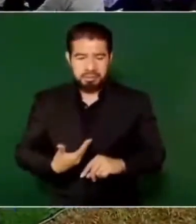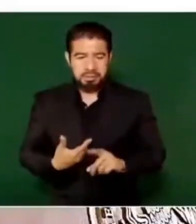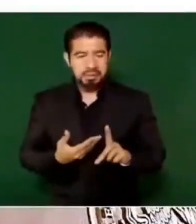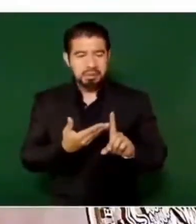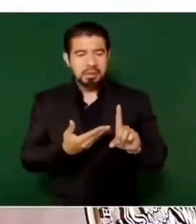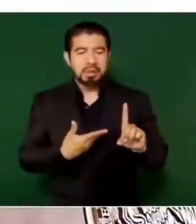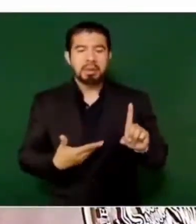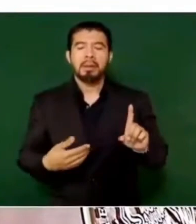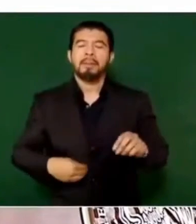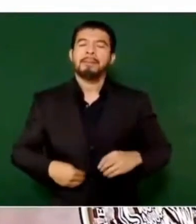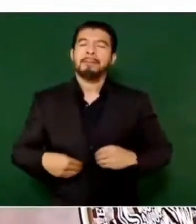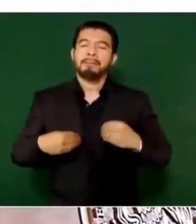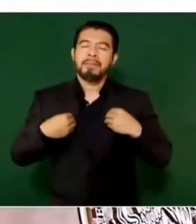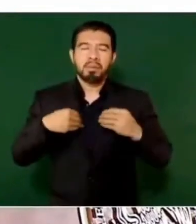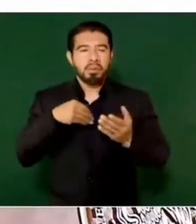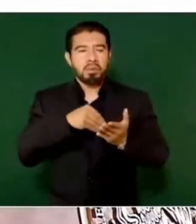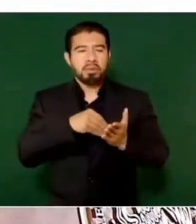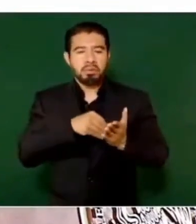vivo,